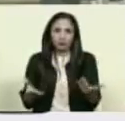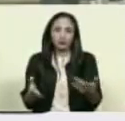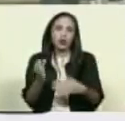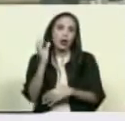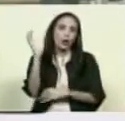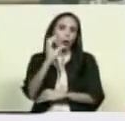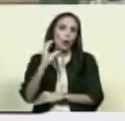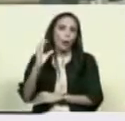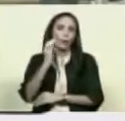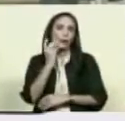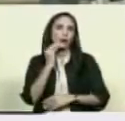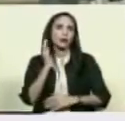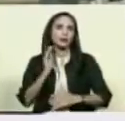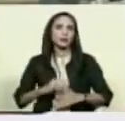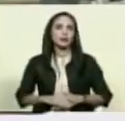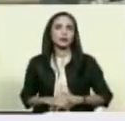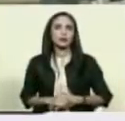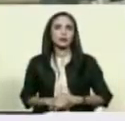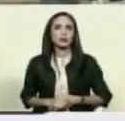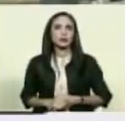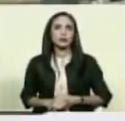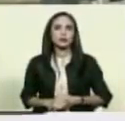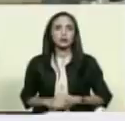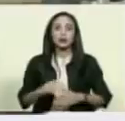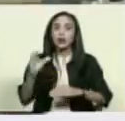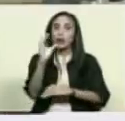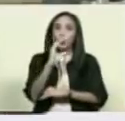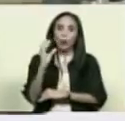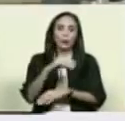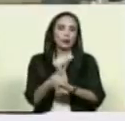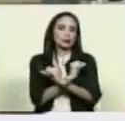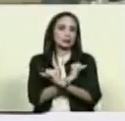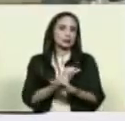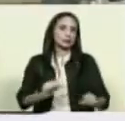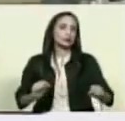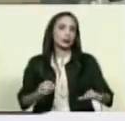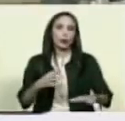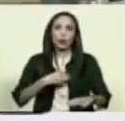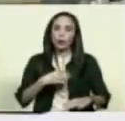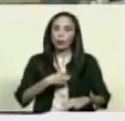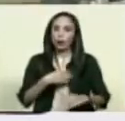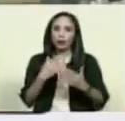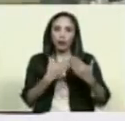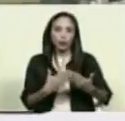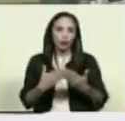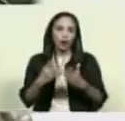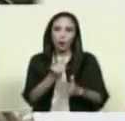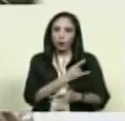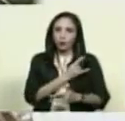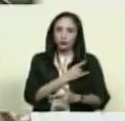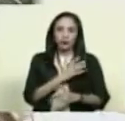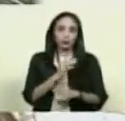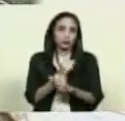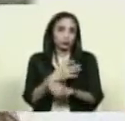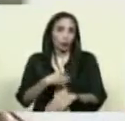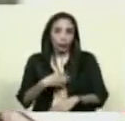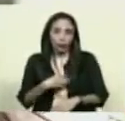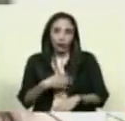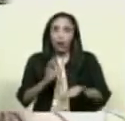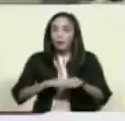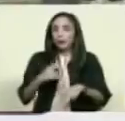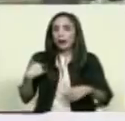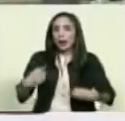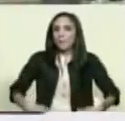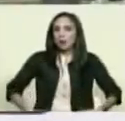Colombia, por ejemplo. En Colombia es imposible estudiar una carrera universitaria si no eres alguien de